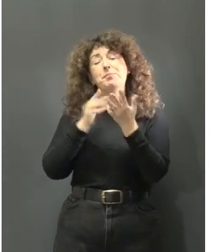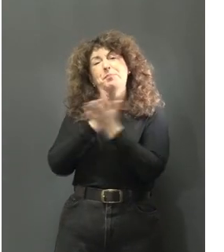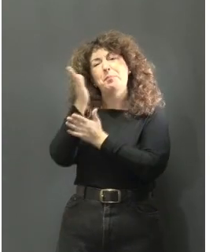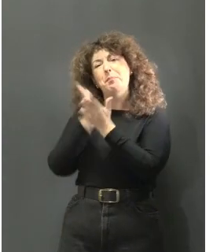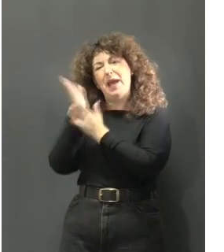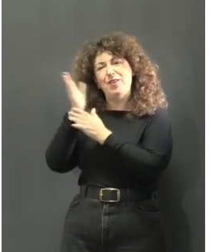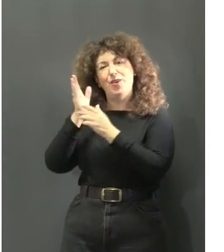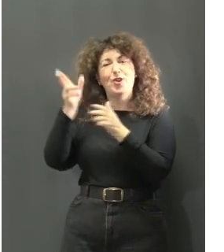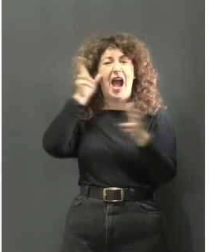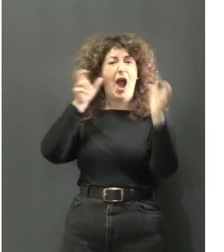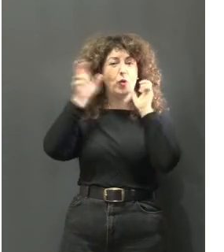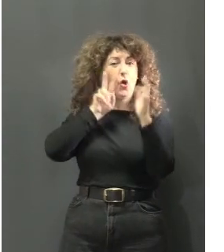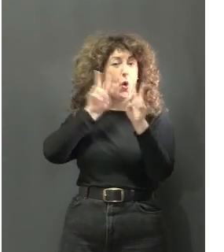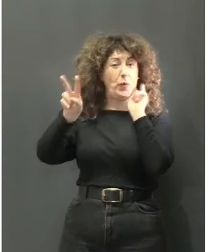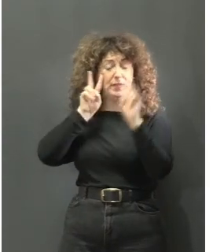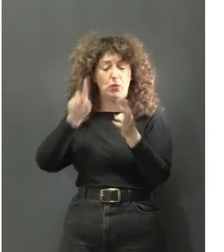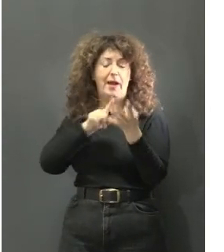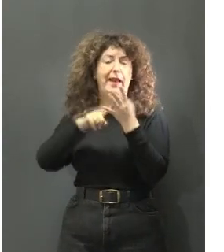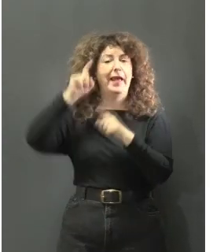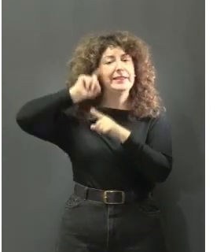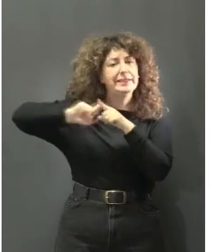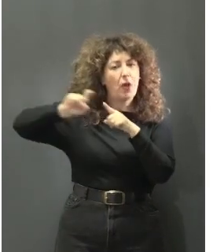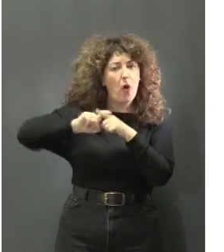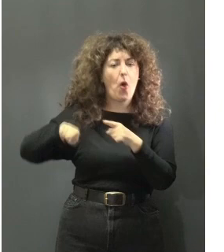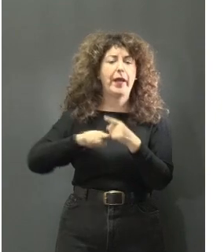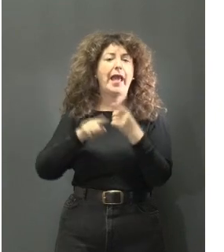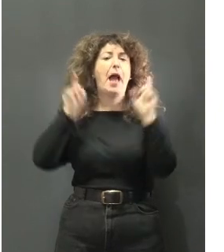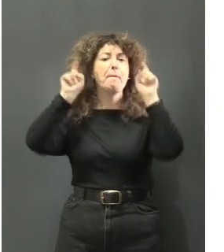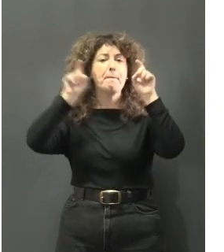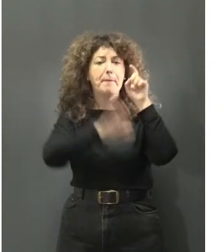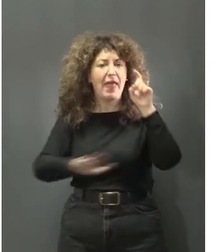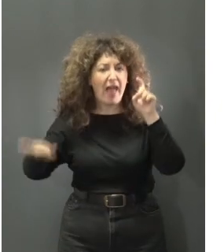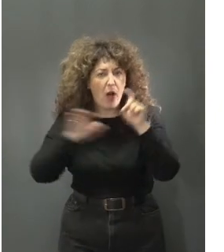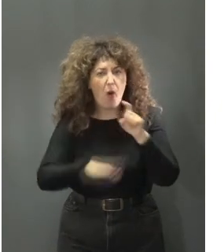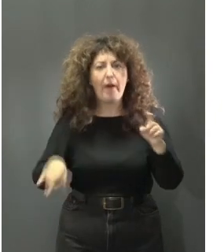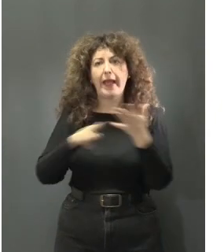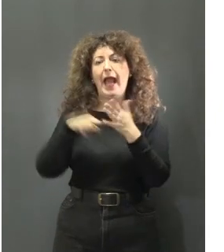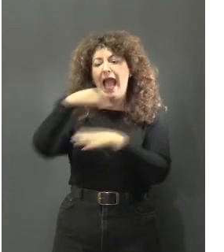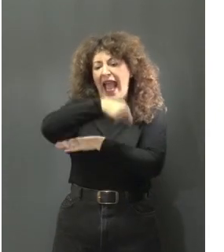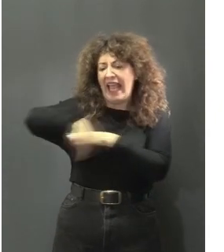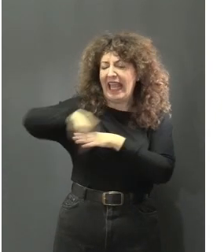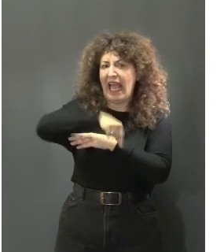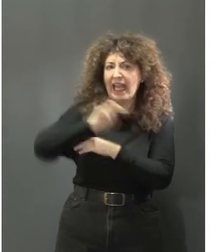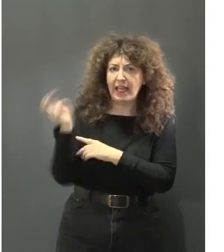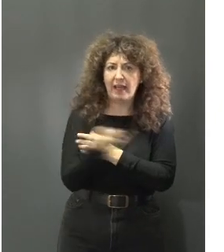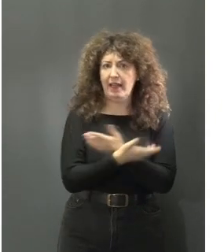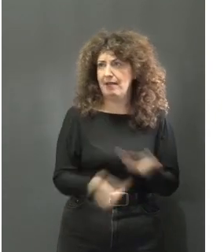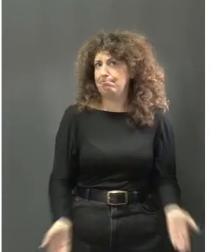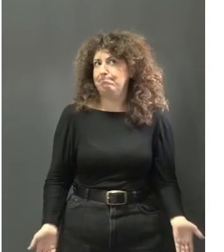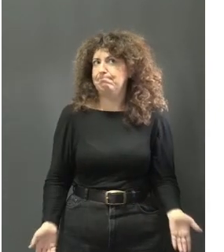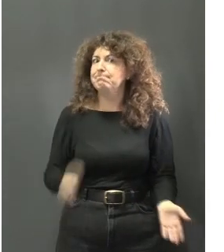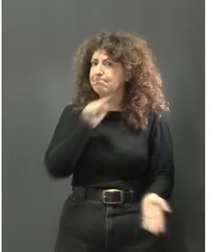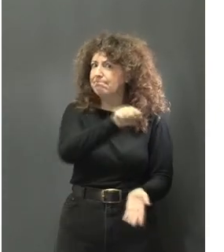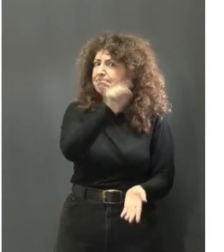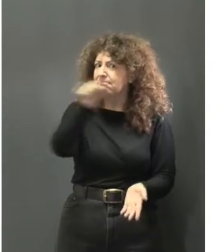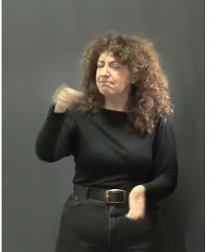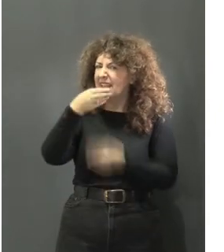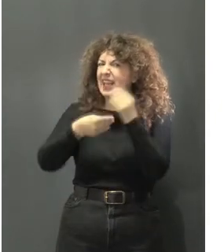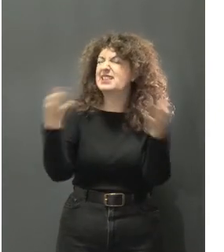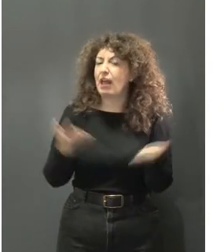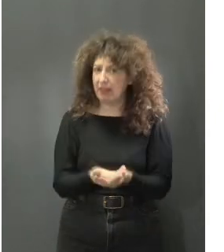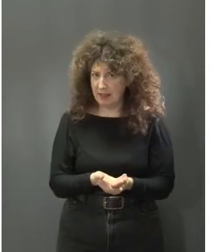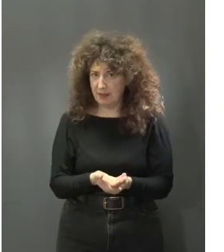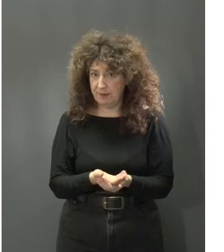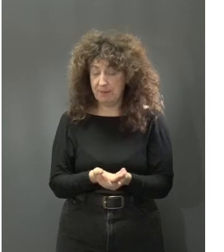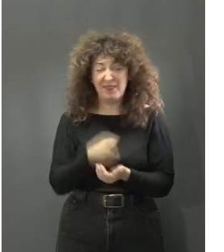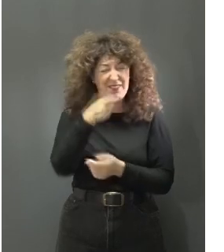psicología, en pedagogía, en ingenierías, ¿qué se está haciendo? Entonces, esa parte es fundamental. En todo lo que